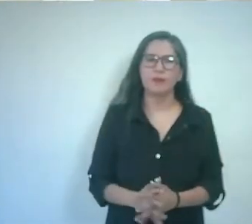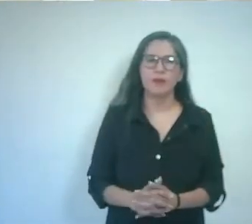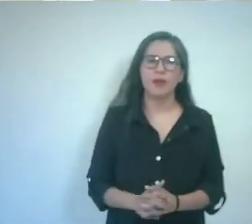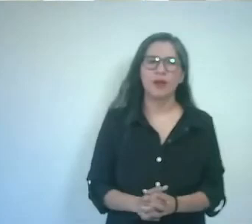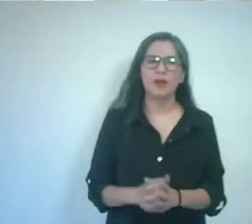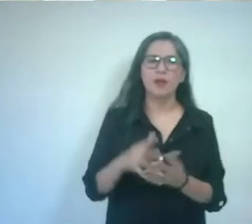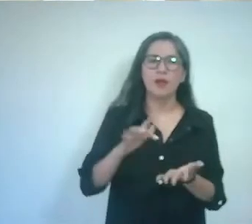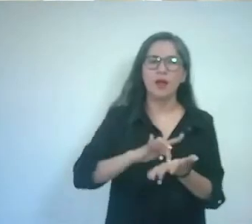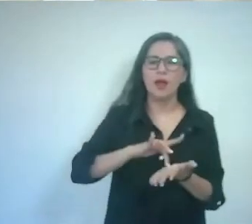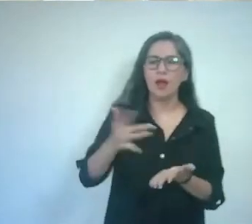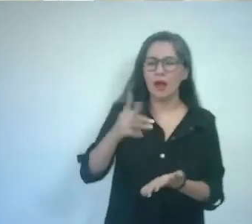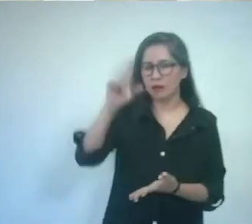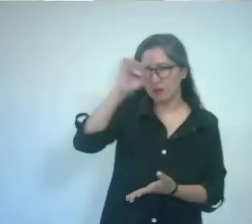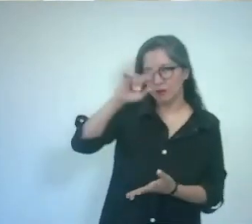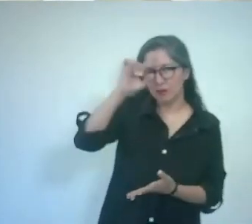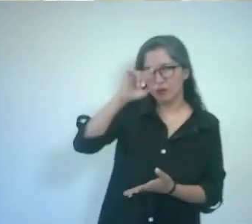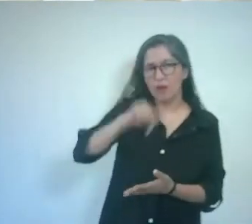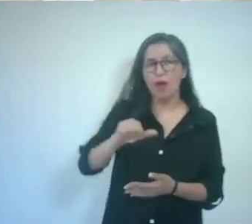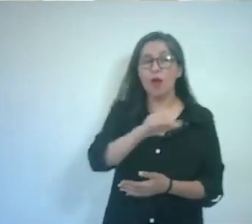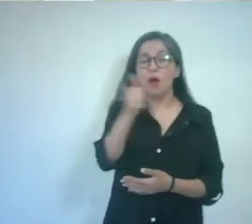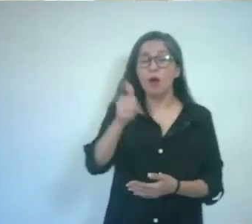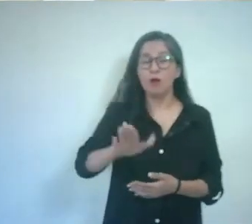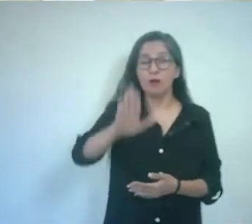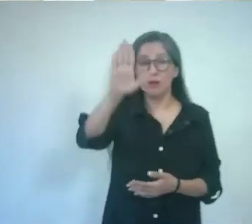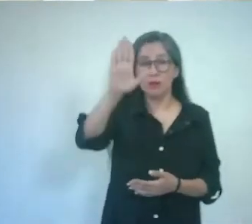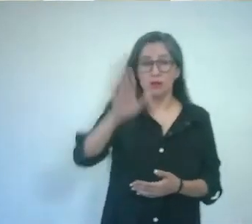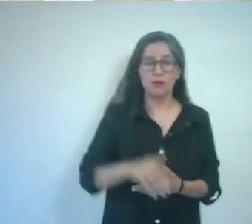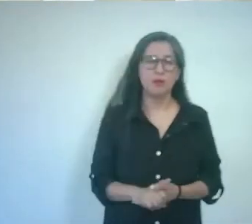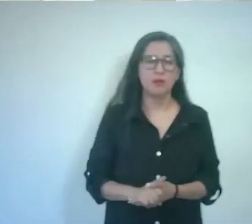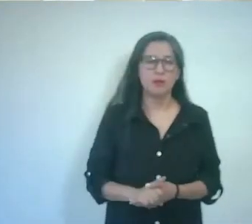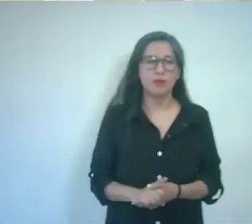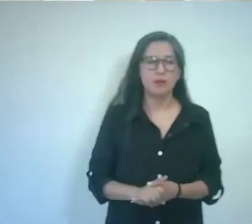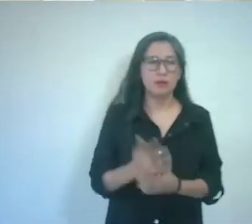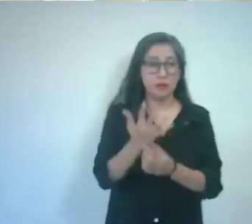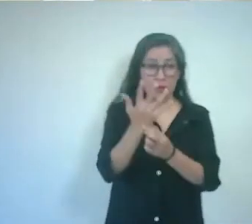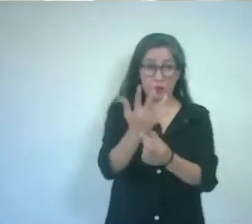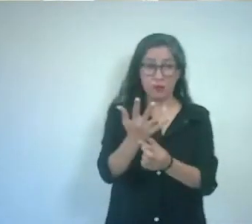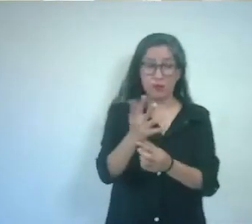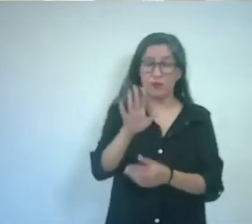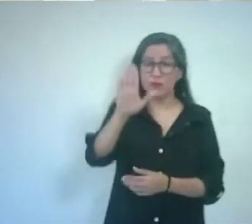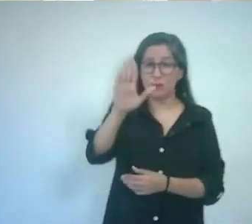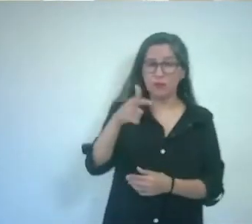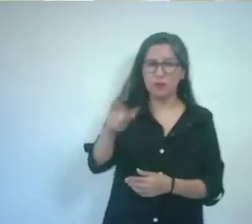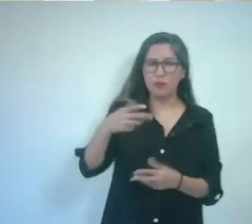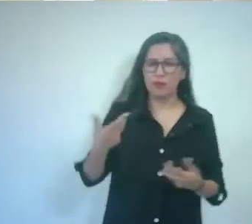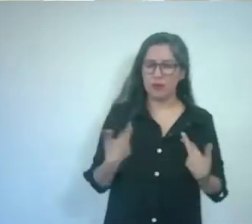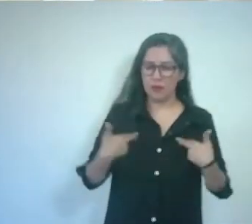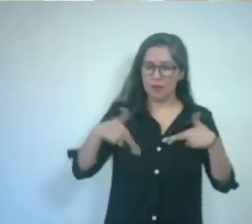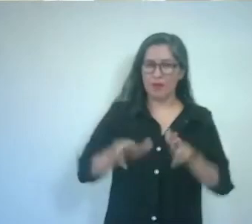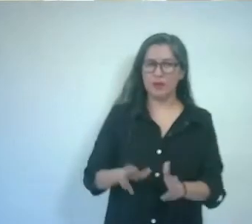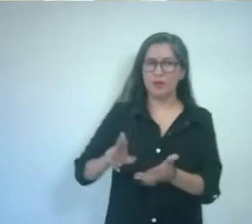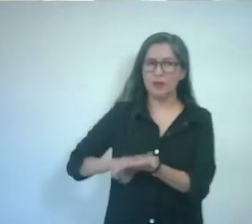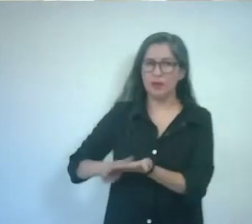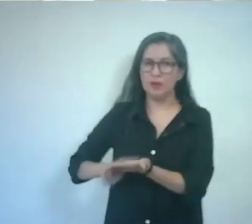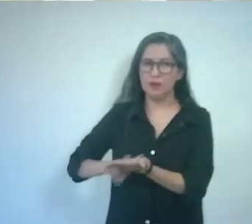Muchas gracias, consejero. ¿Alguna otra intervención? Tiene la palabra la representante del Partido Verde Ecologista de